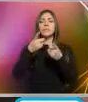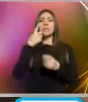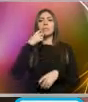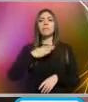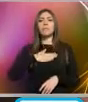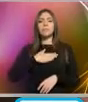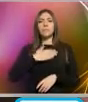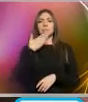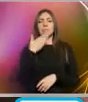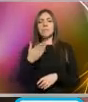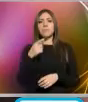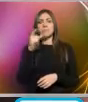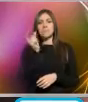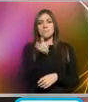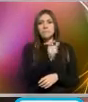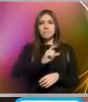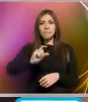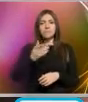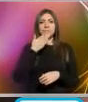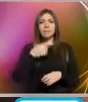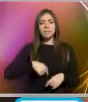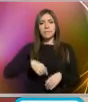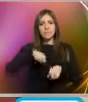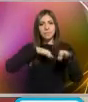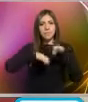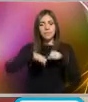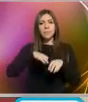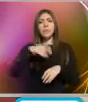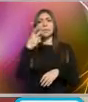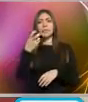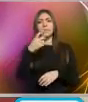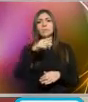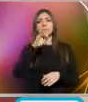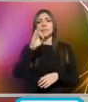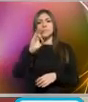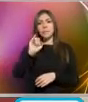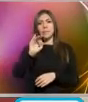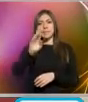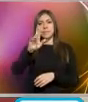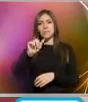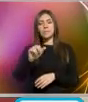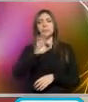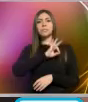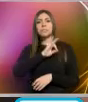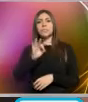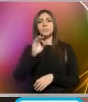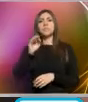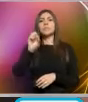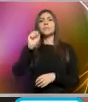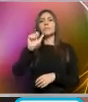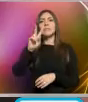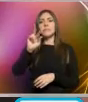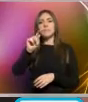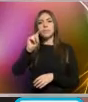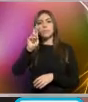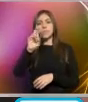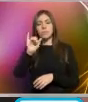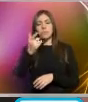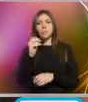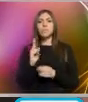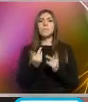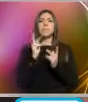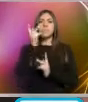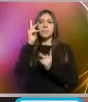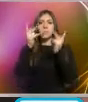heces. Entonces, ¿dónde la podemos encontrar? Bueno, la fibra soluble en el salvado de trigo, en las verduras, en los cereales de